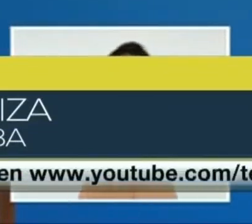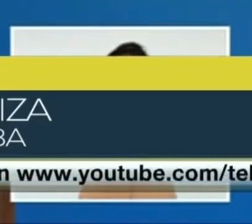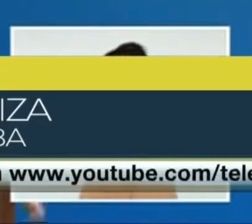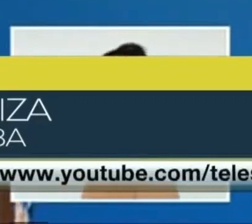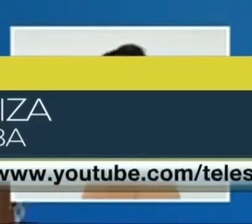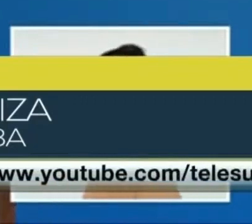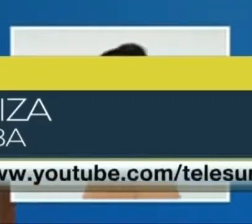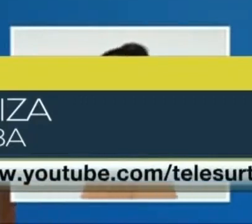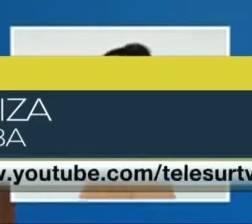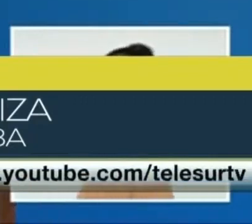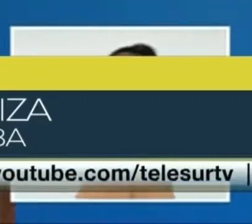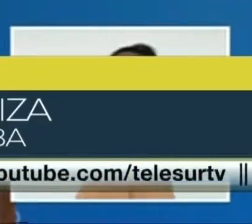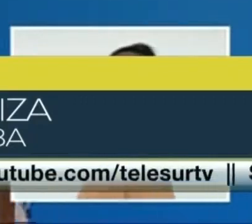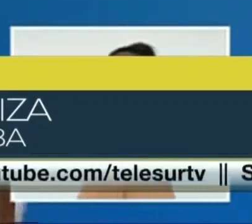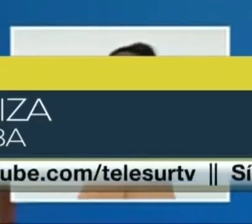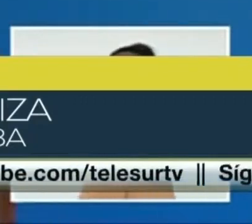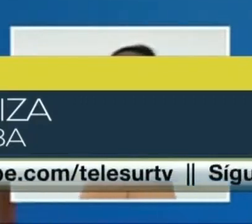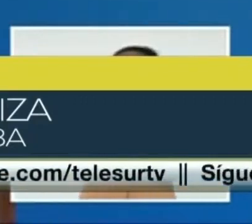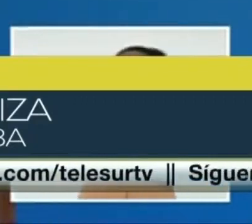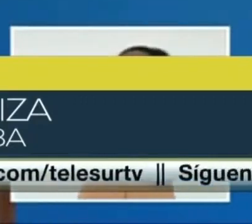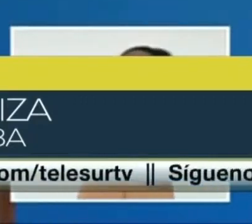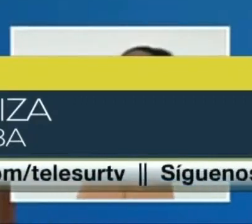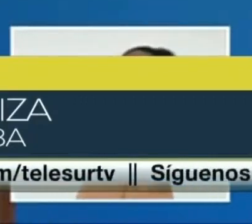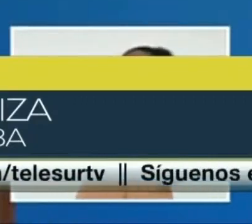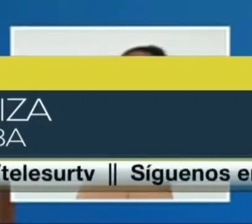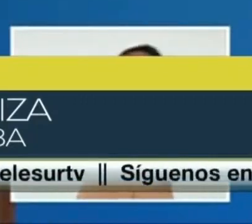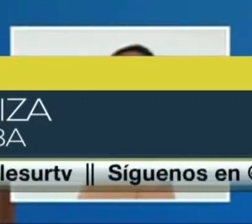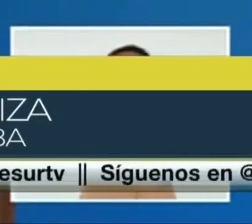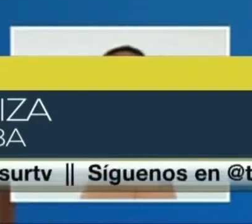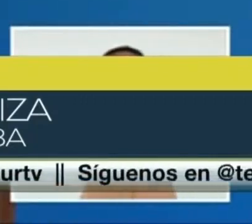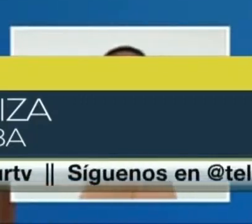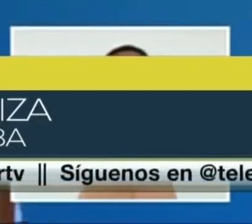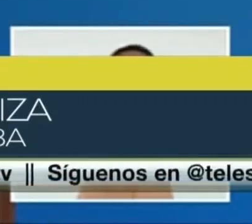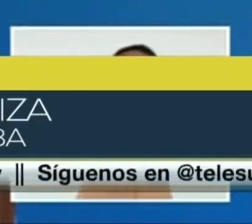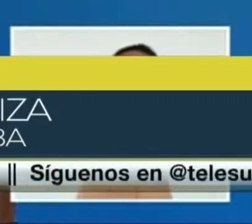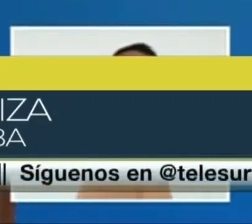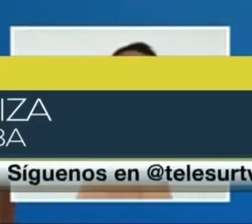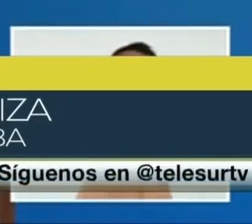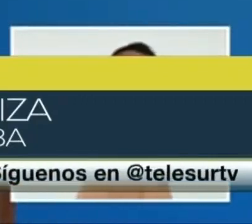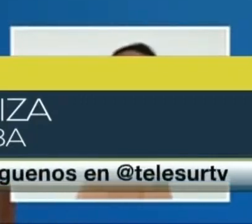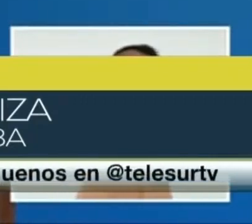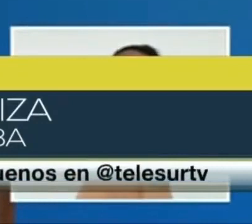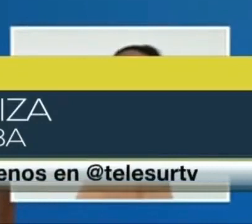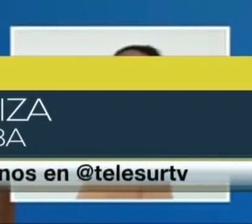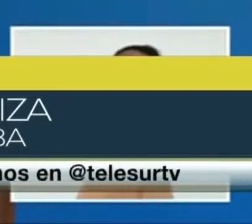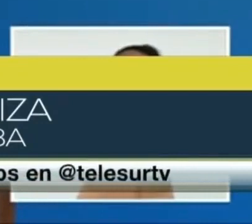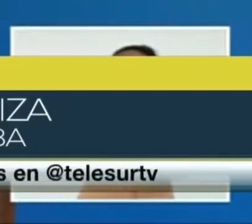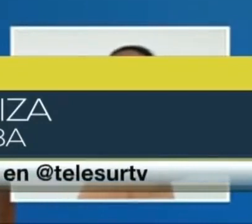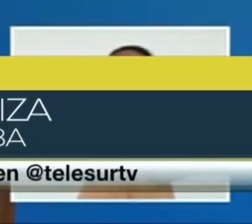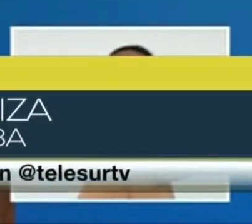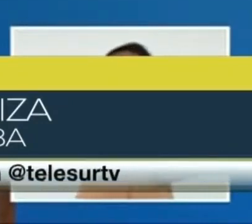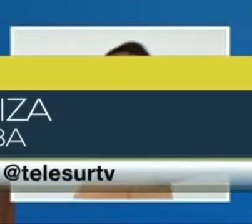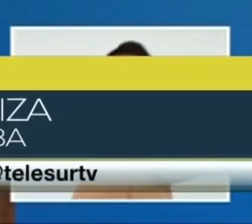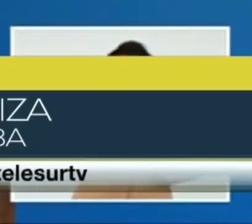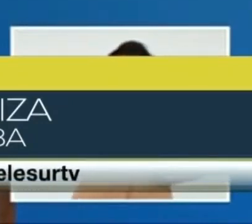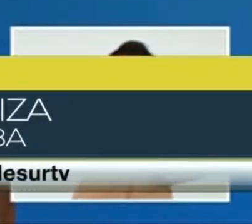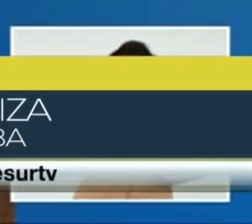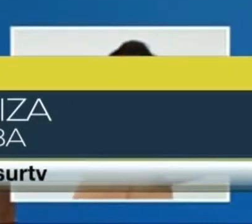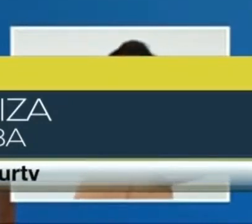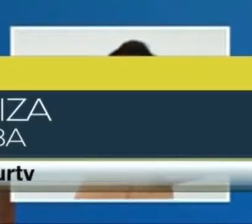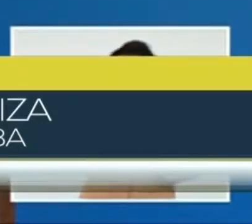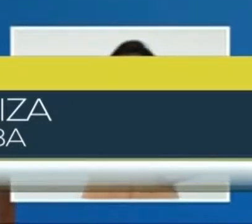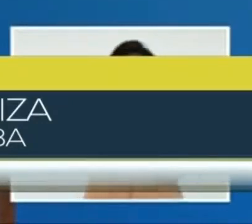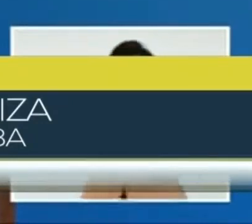tecnologías para hacer parecer manifestaciones de apoyo a la revolución cubana, a nuestro pueblo y a nuestro